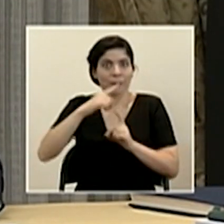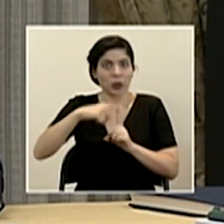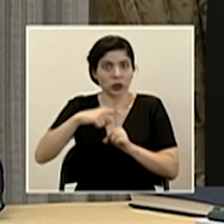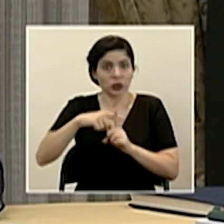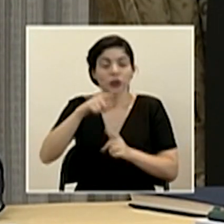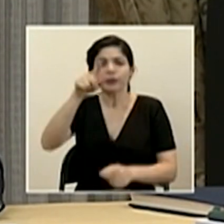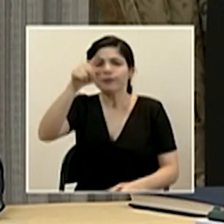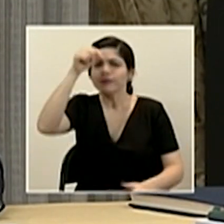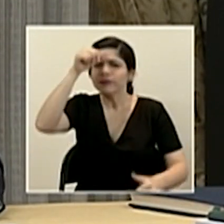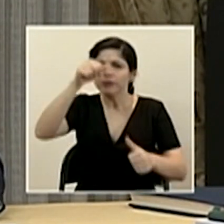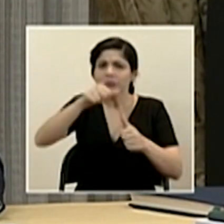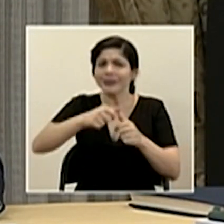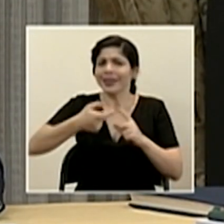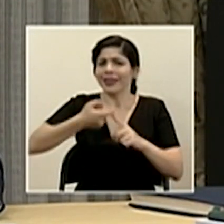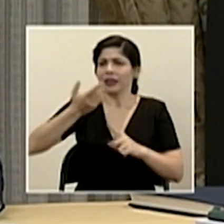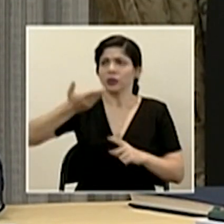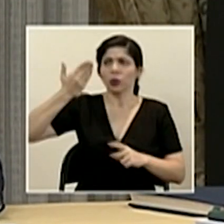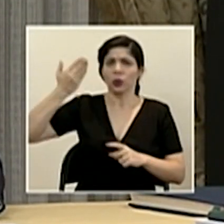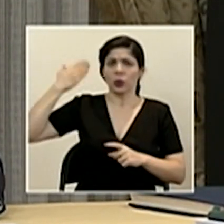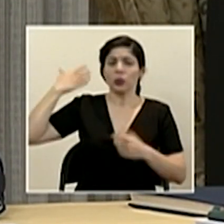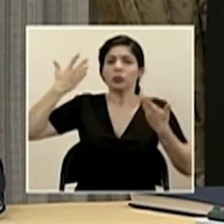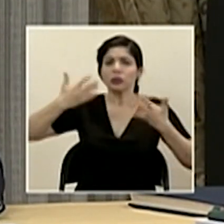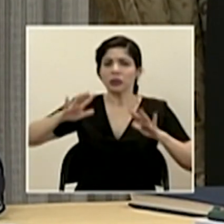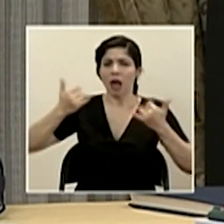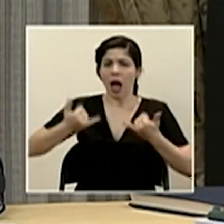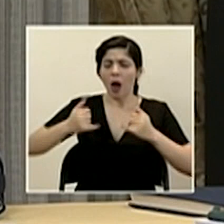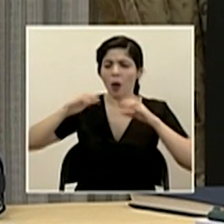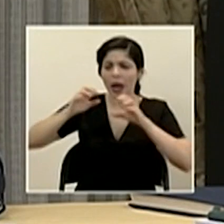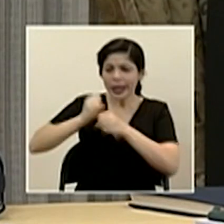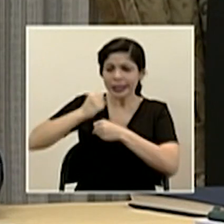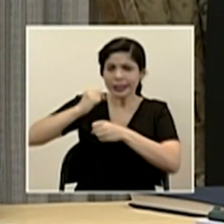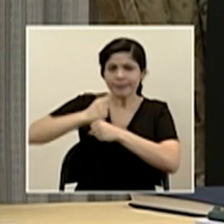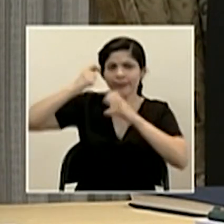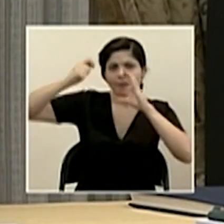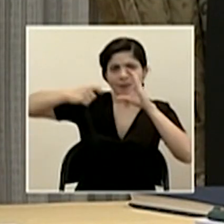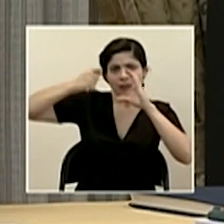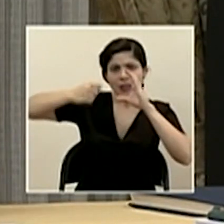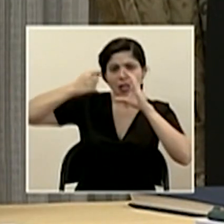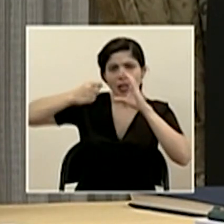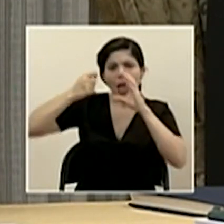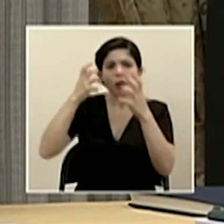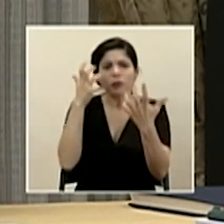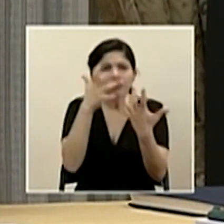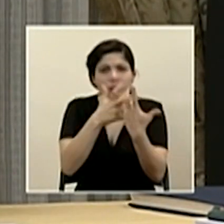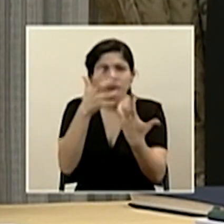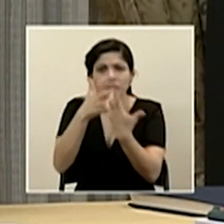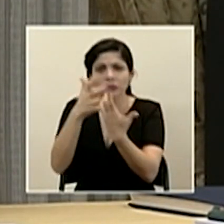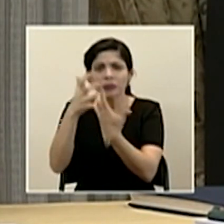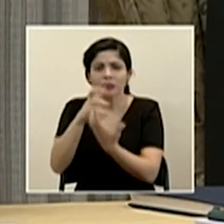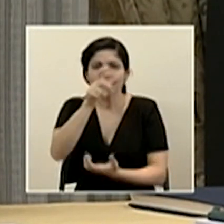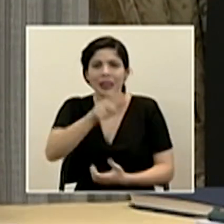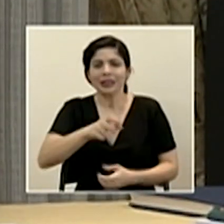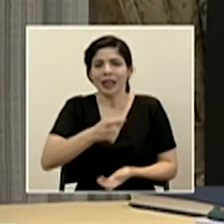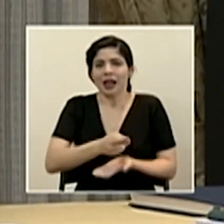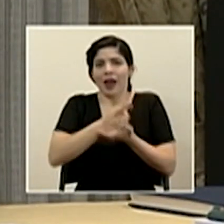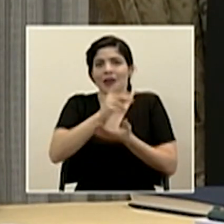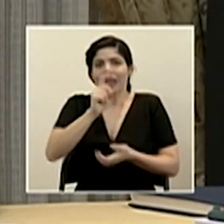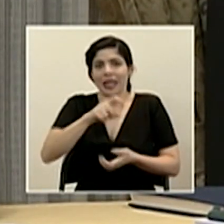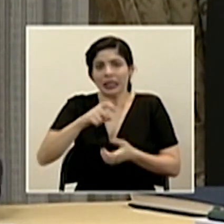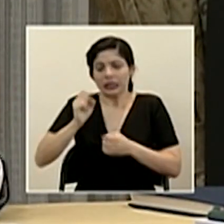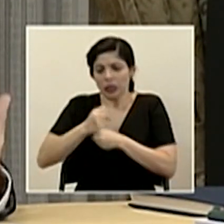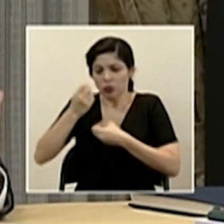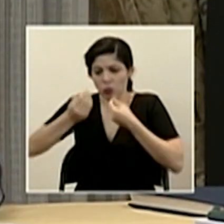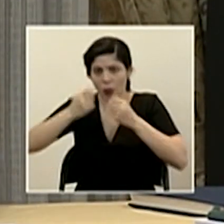recordemos que ya desde hace días se están elaborando videos personalizados a las necesidades de rehabilitación de esas